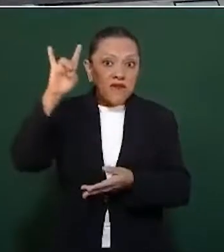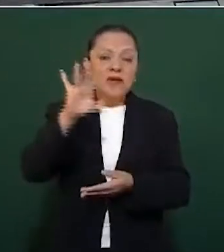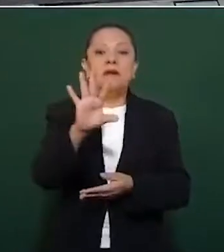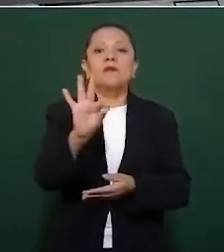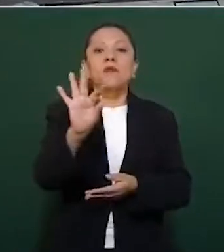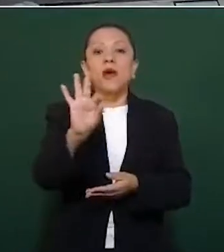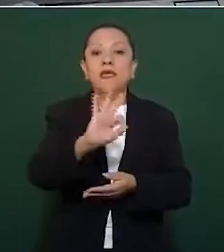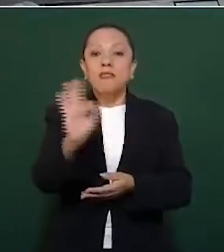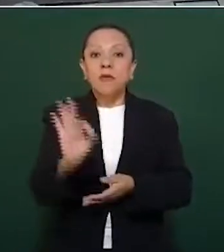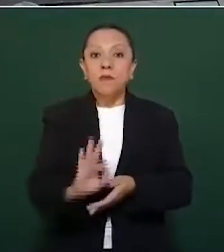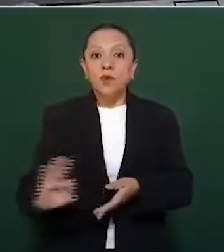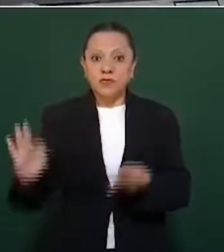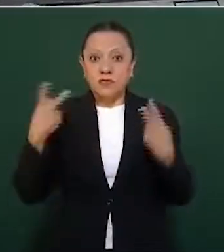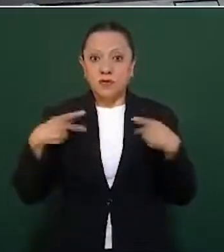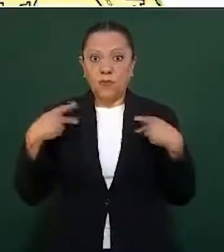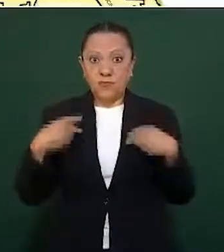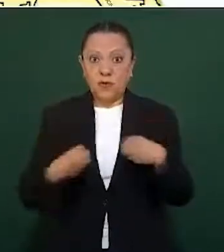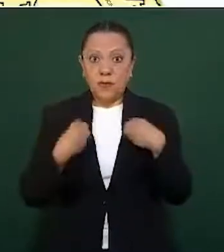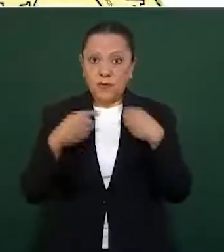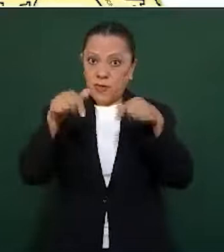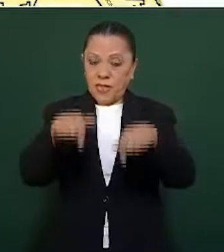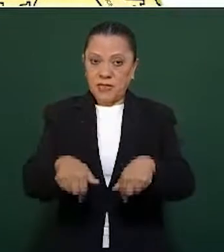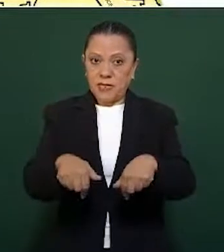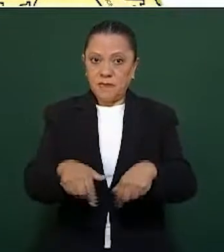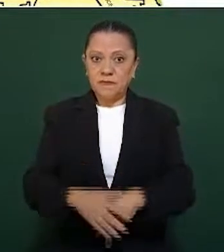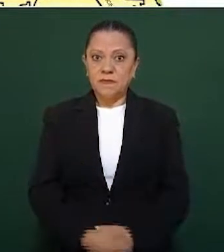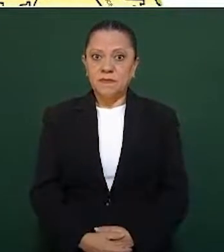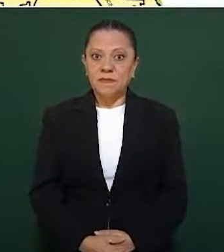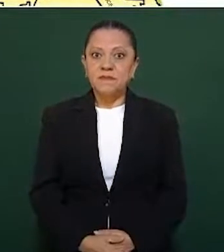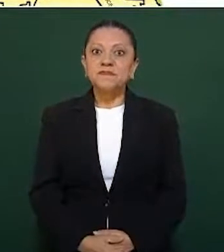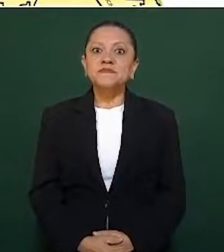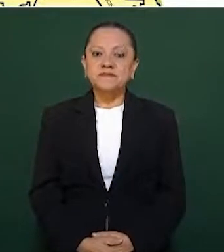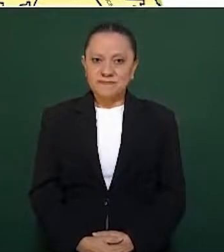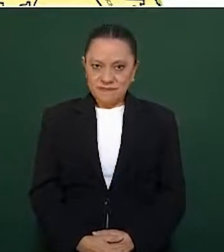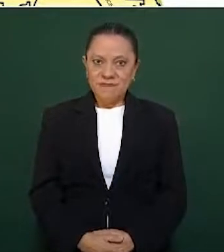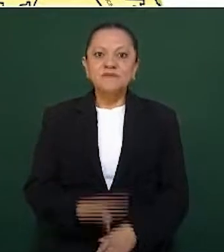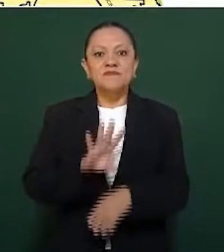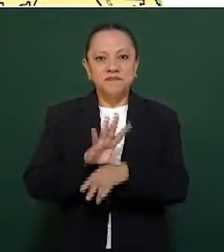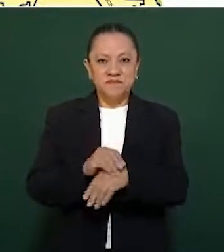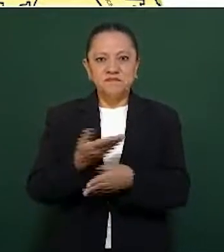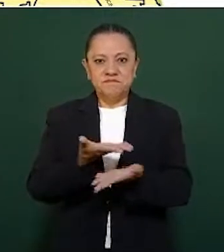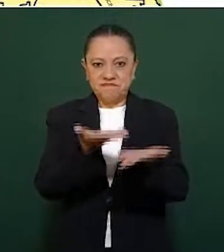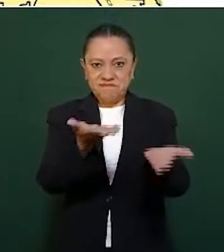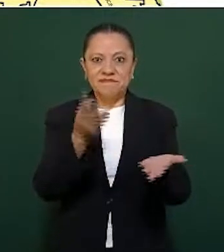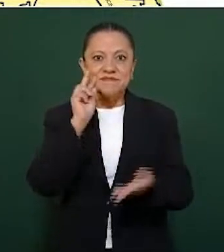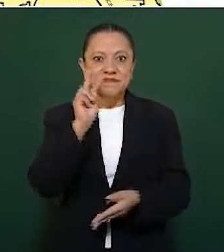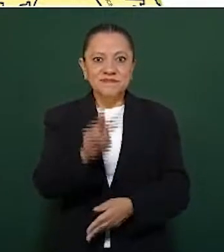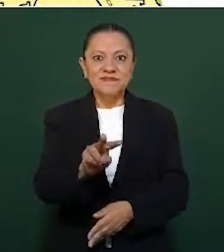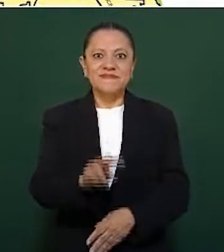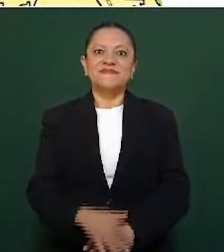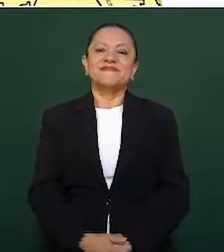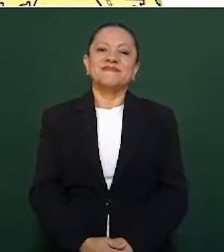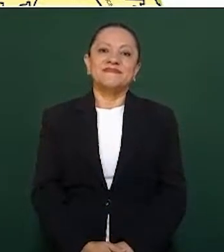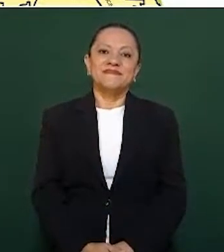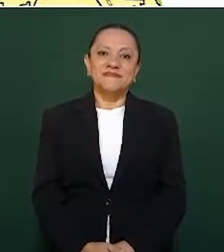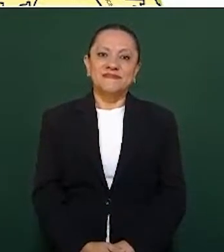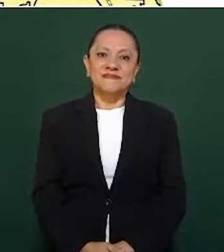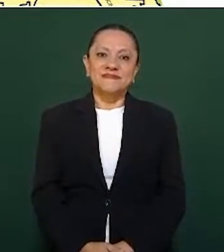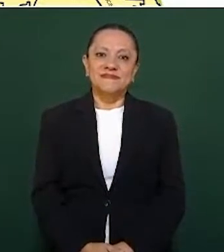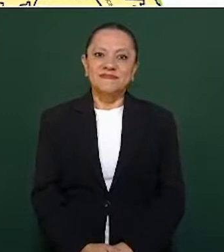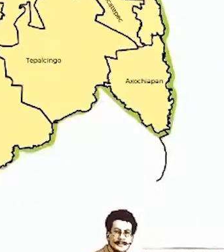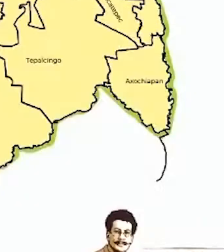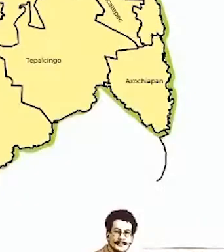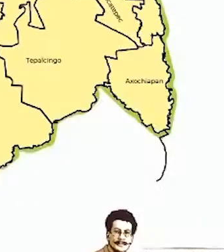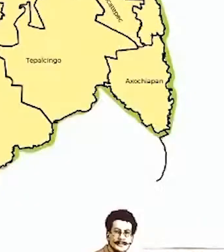40% de su población. Y ahí es también donde se presentan la mayor cantidad de